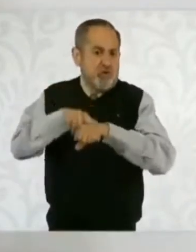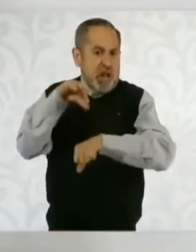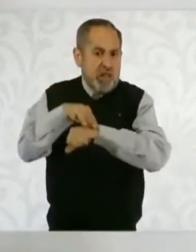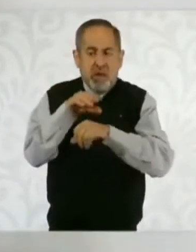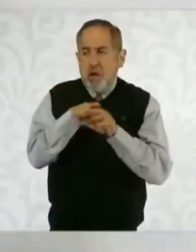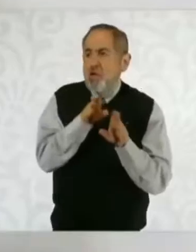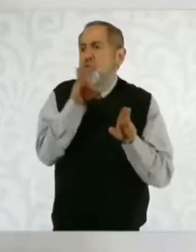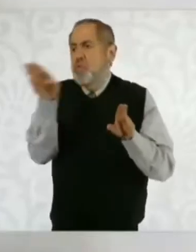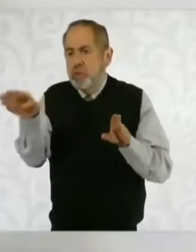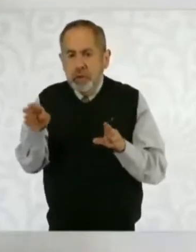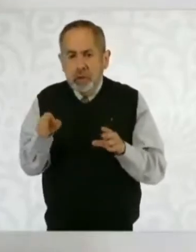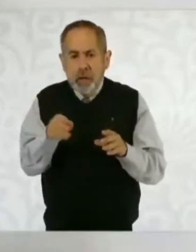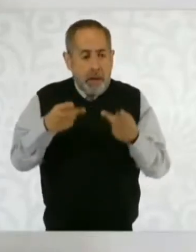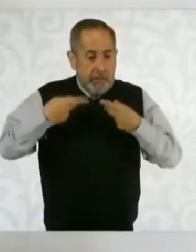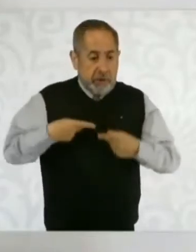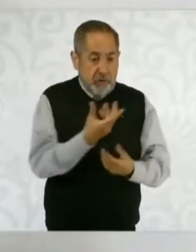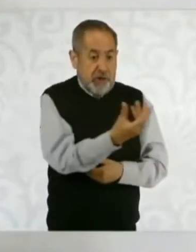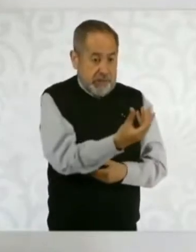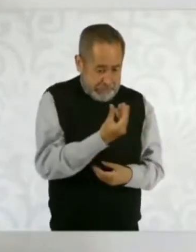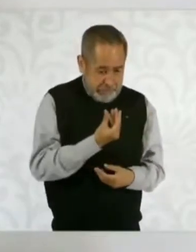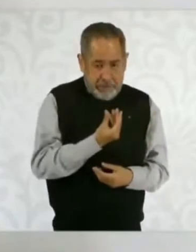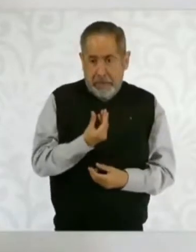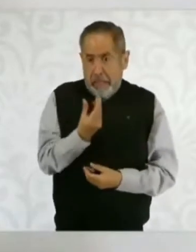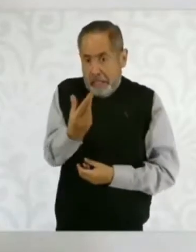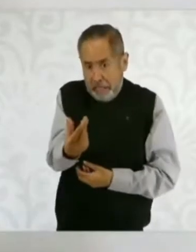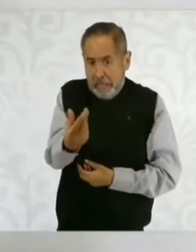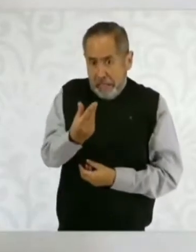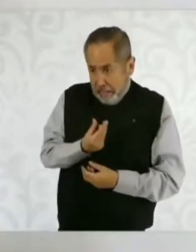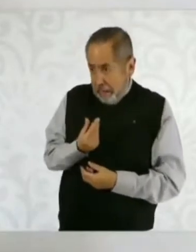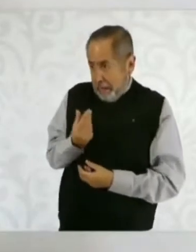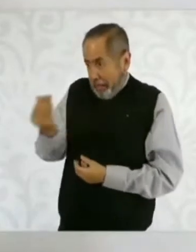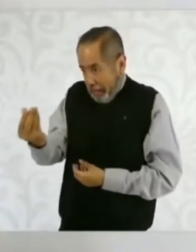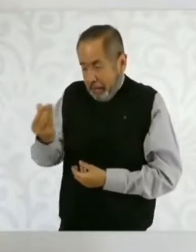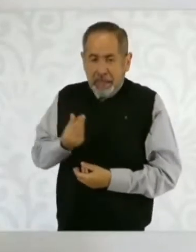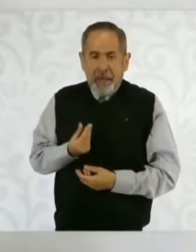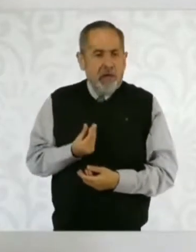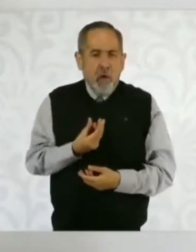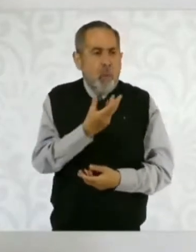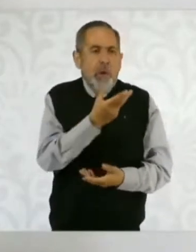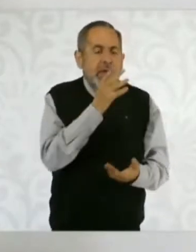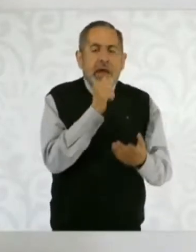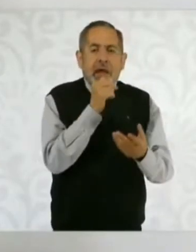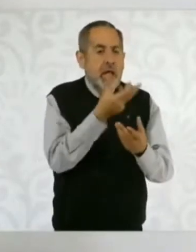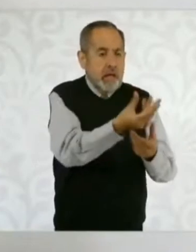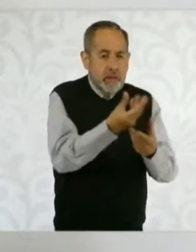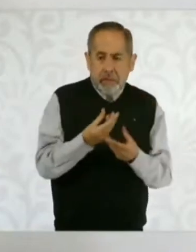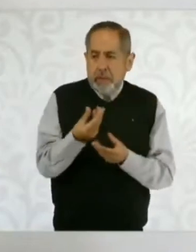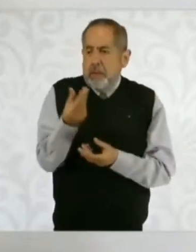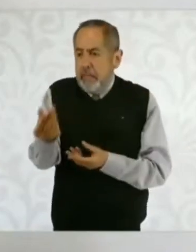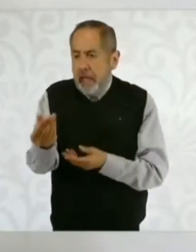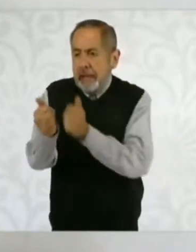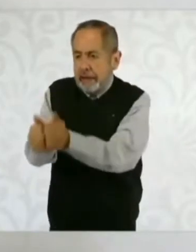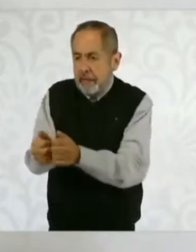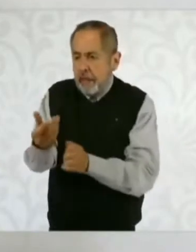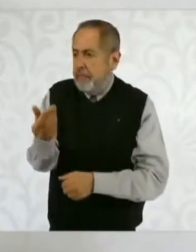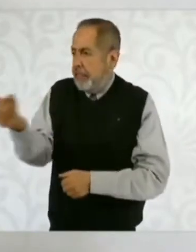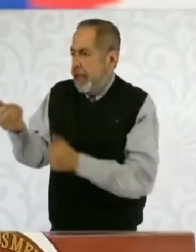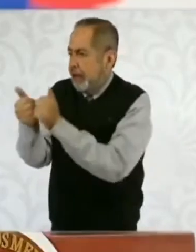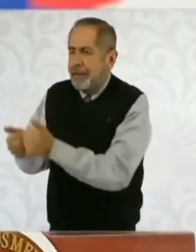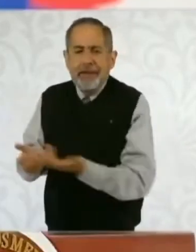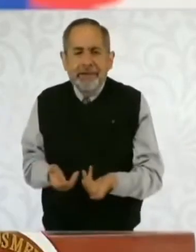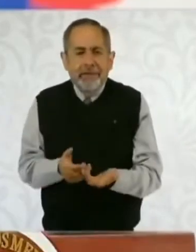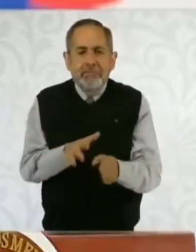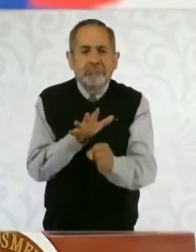el expediente debe de viajar con la persona y no quedarse físicamente en la unidad en donde se originó. Pero